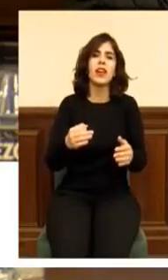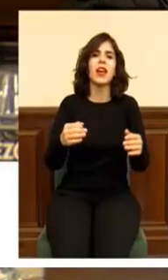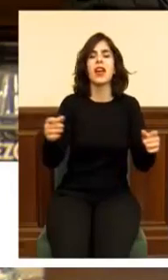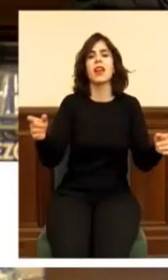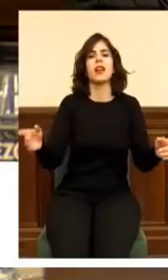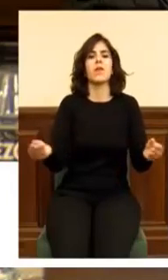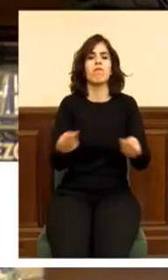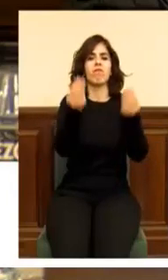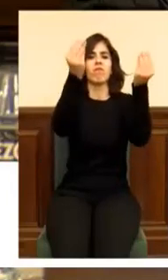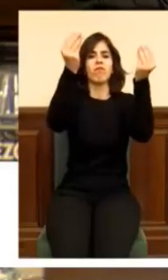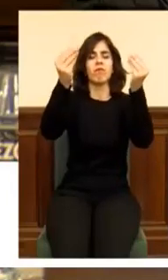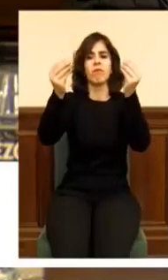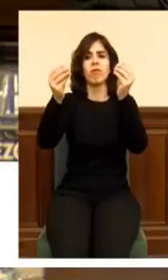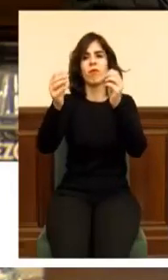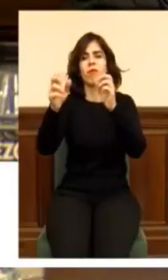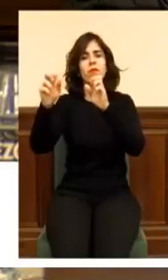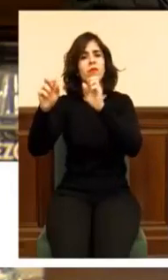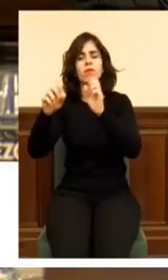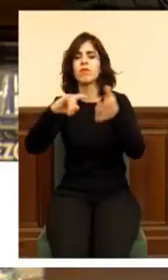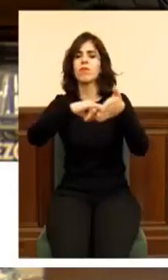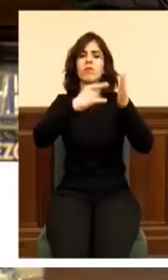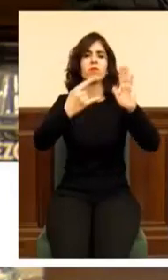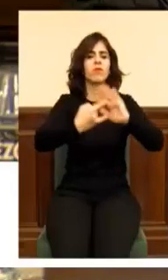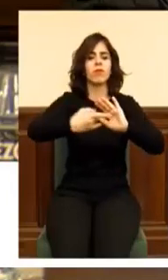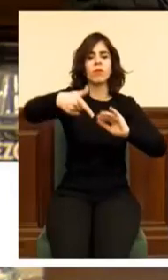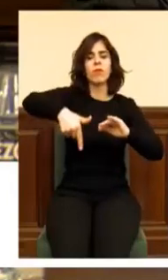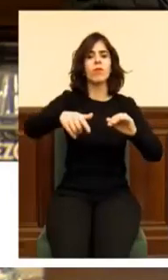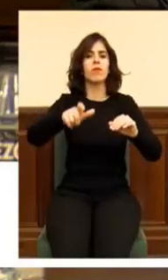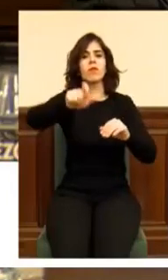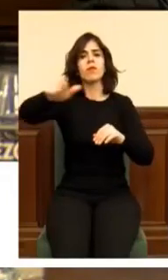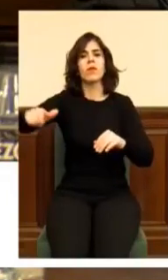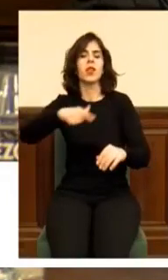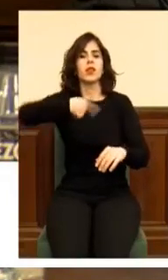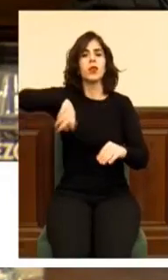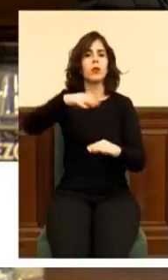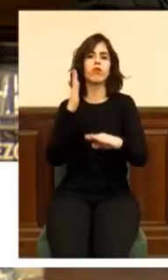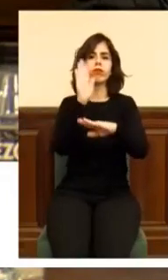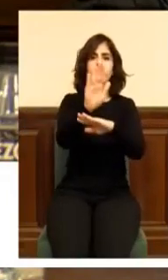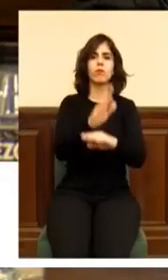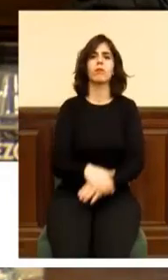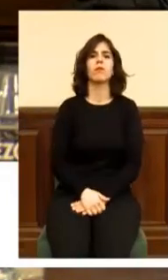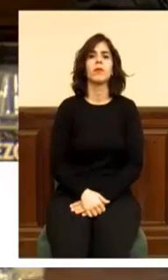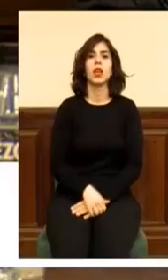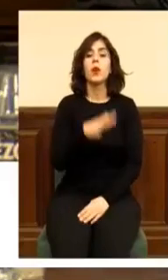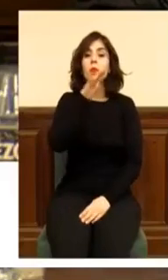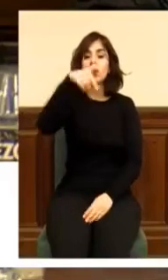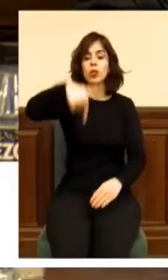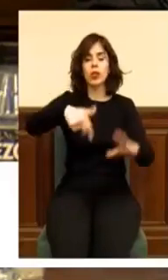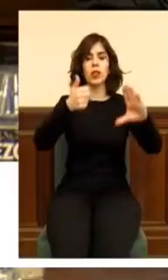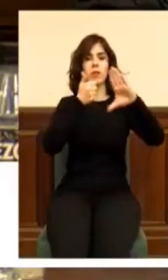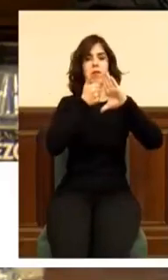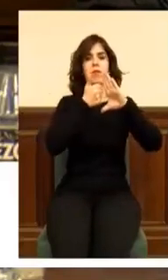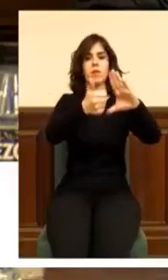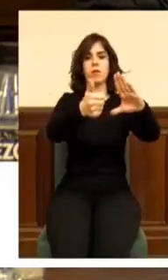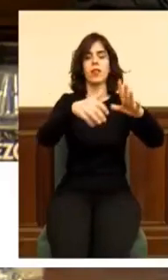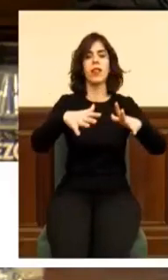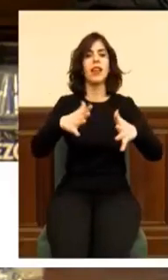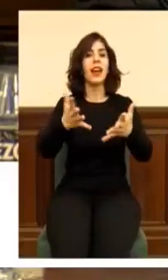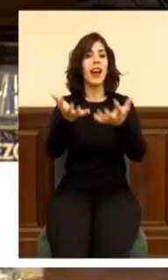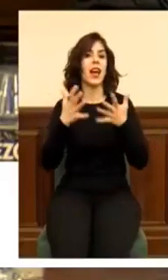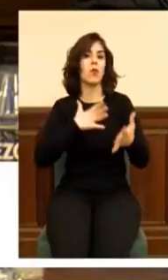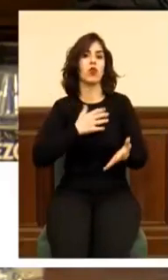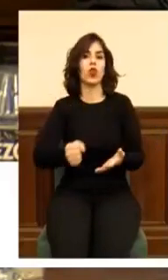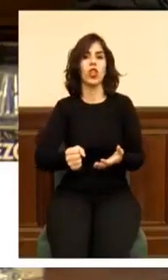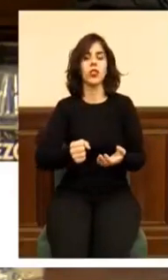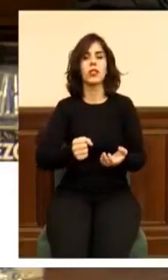para estar a la altura del pueblo al que representamos. Por eso, desde Más Madrid Ganar Móstoles,